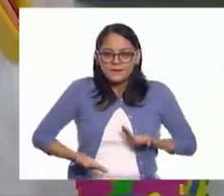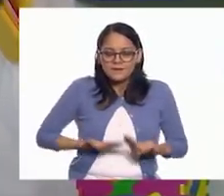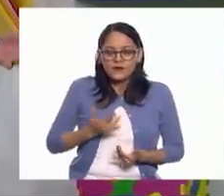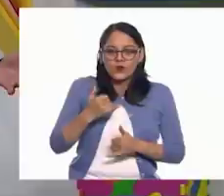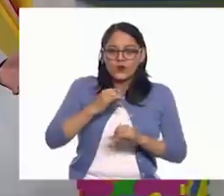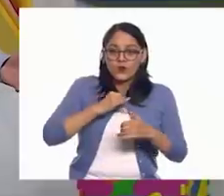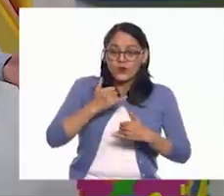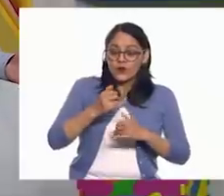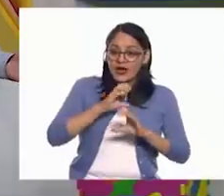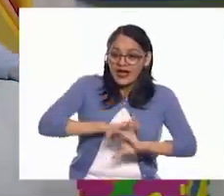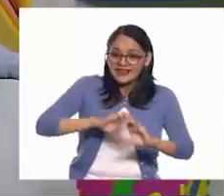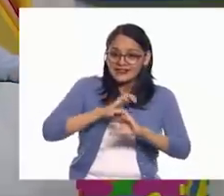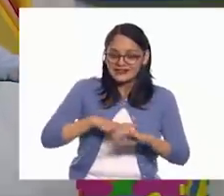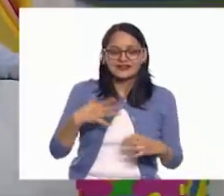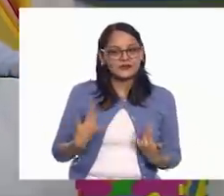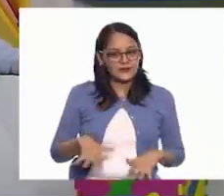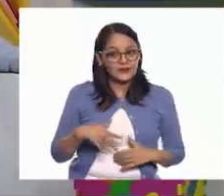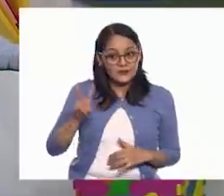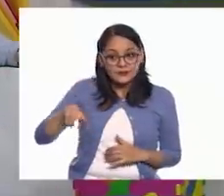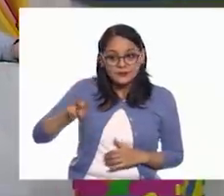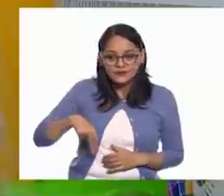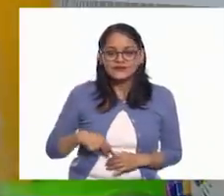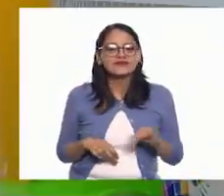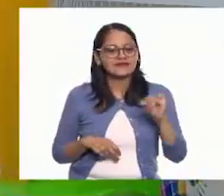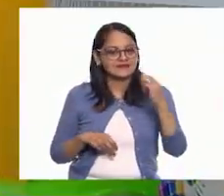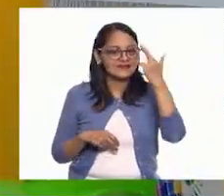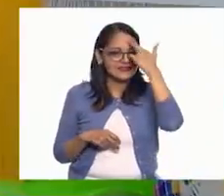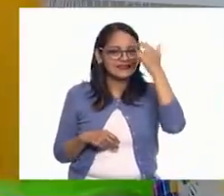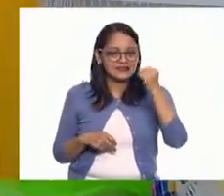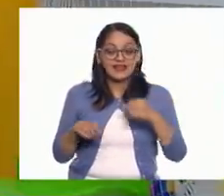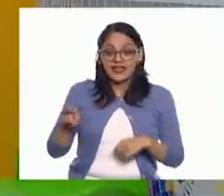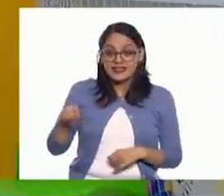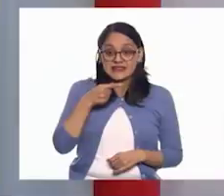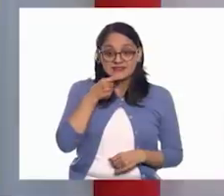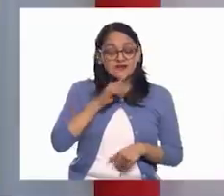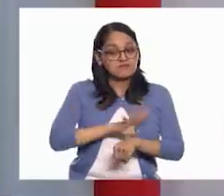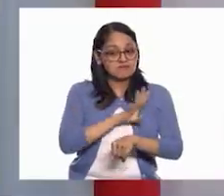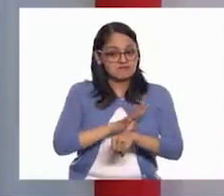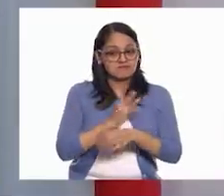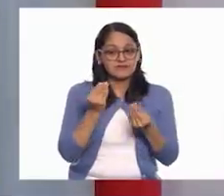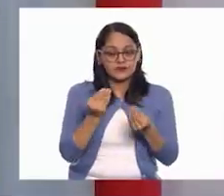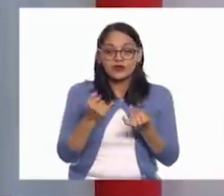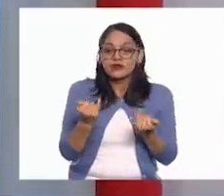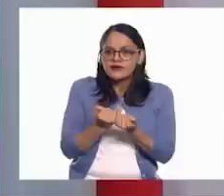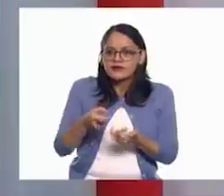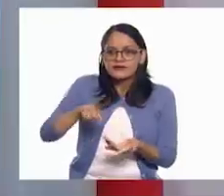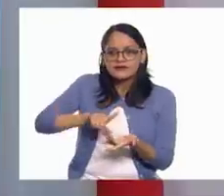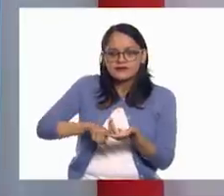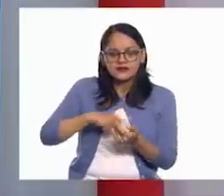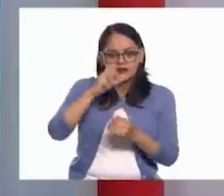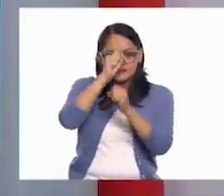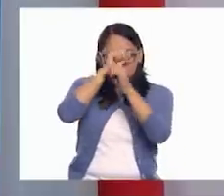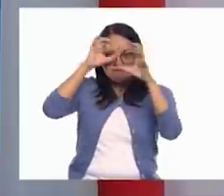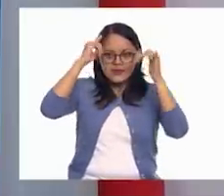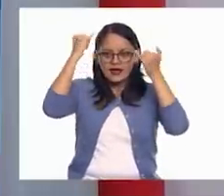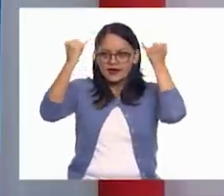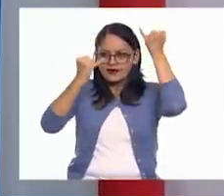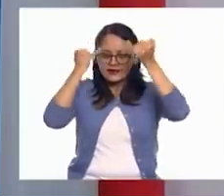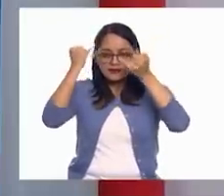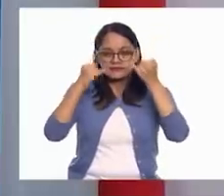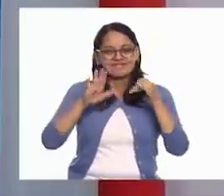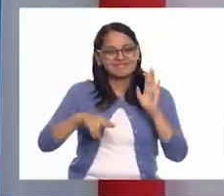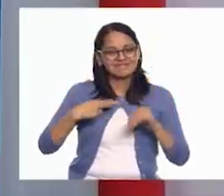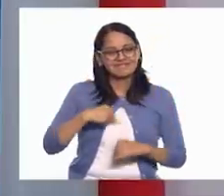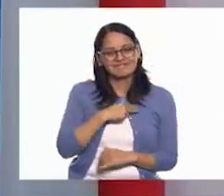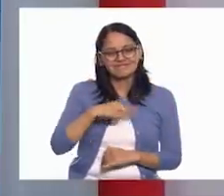cante, juegue y juegue, ¿verdad, Eric? Exactamente, sí, tienen muchísima energía y además tienen todo ese poder de imaginación que muchas veces a nosotros,